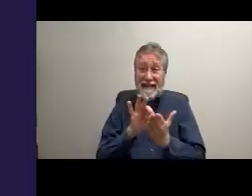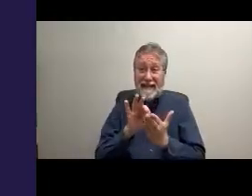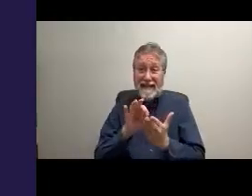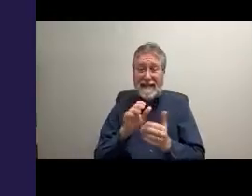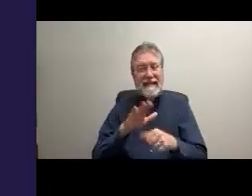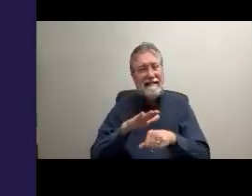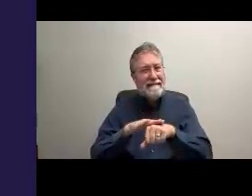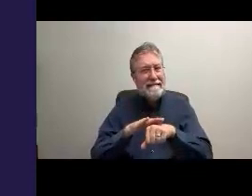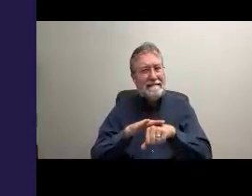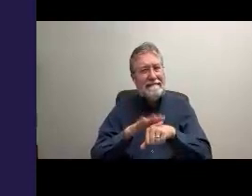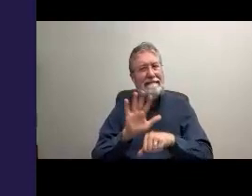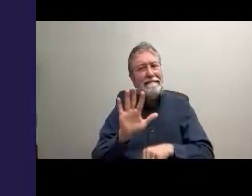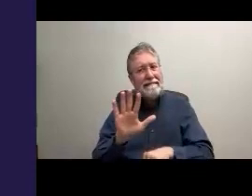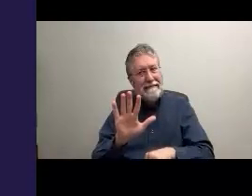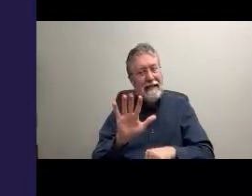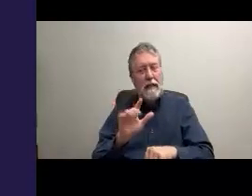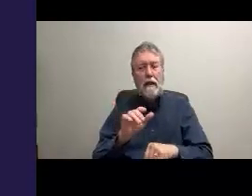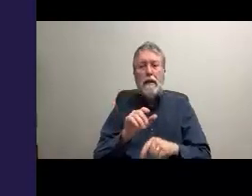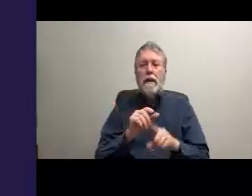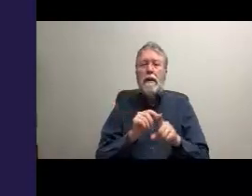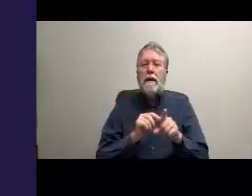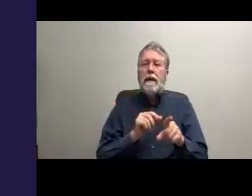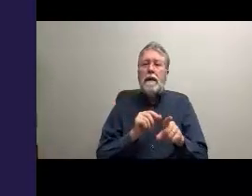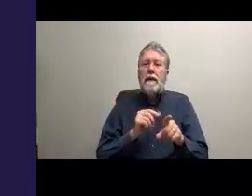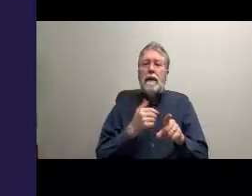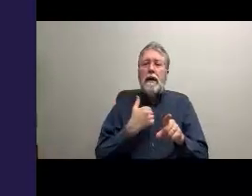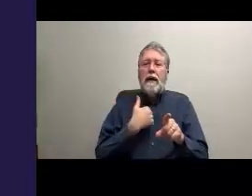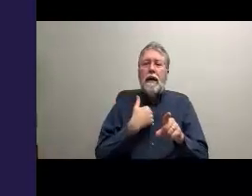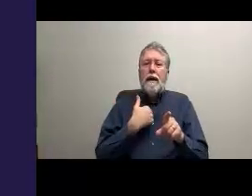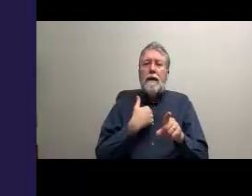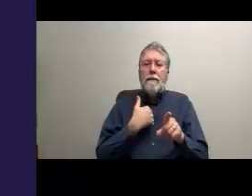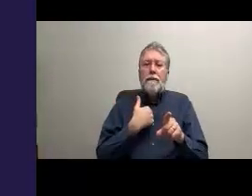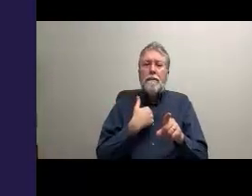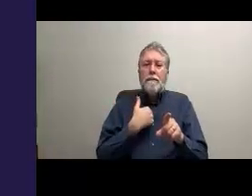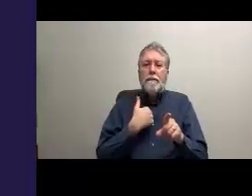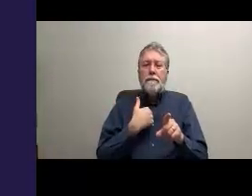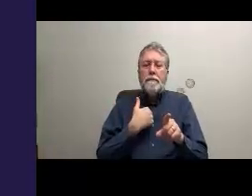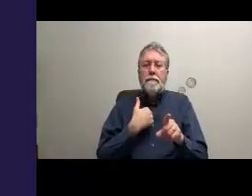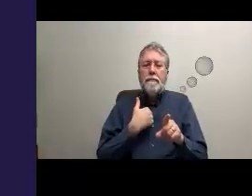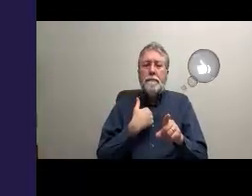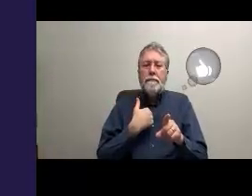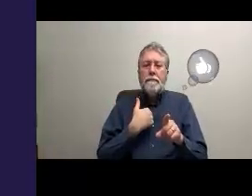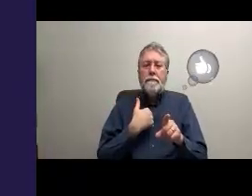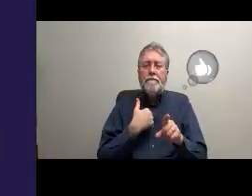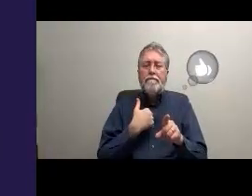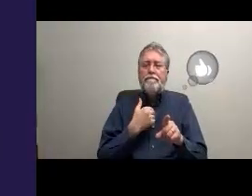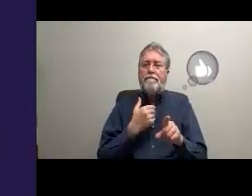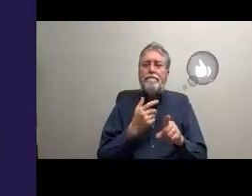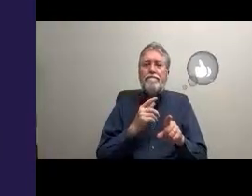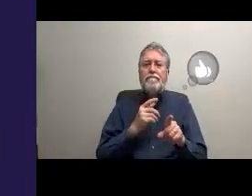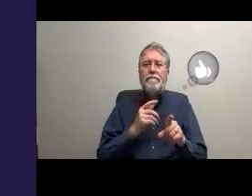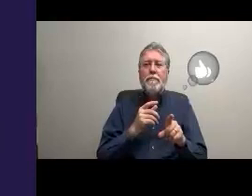y es que este tuvo otro tipo de participación debido a la COVID-19,